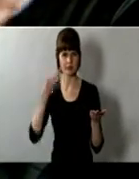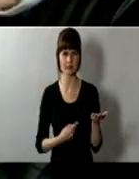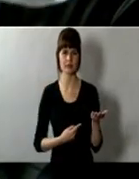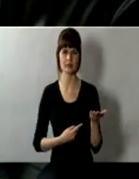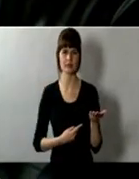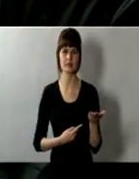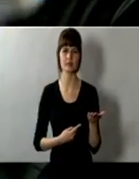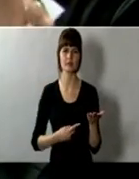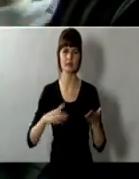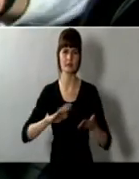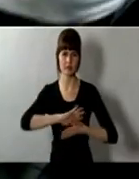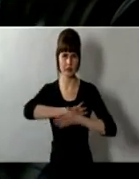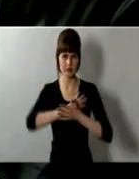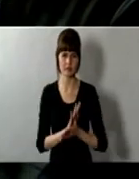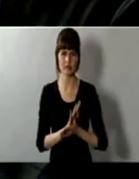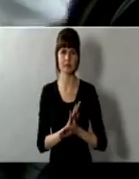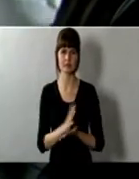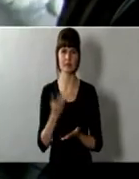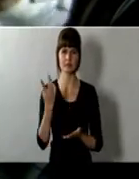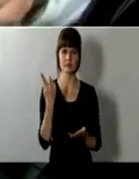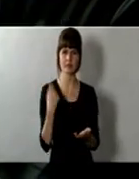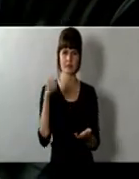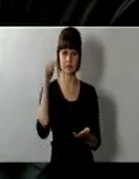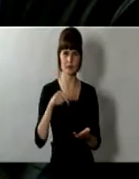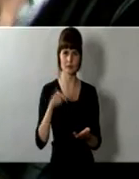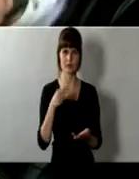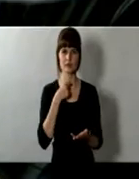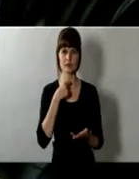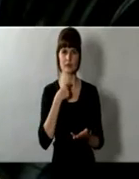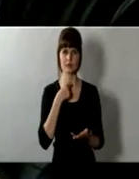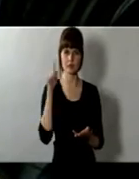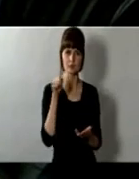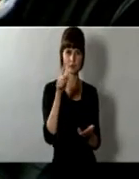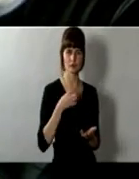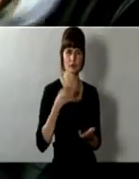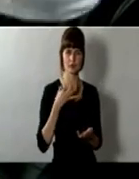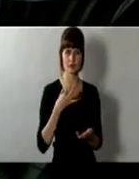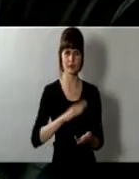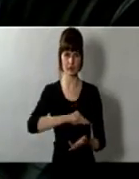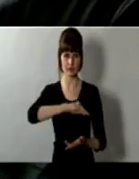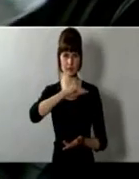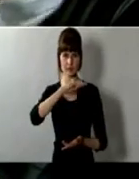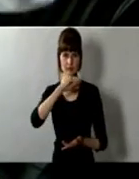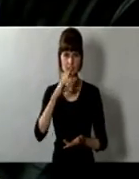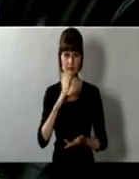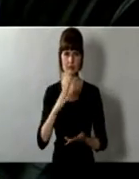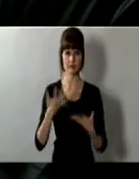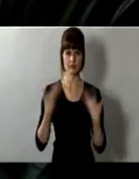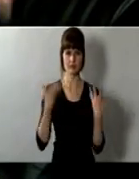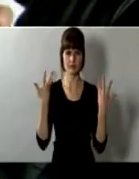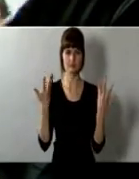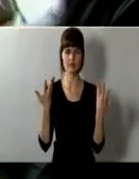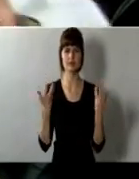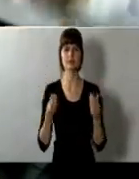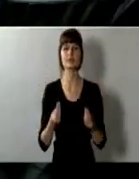espirituales Sin sabor Para poder transmitirle Ese sabor De tu palabra A otras personas En todas las áreas sociales